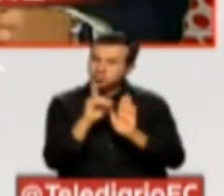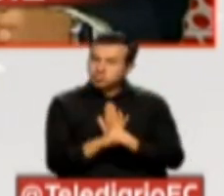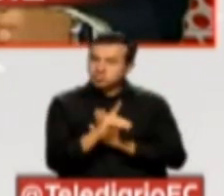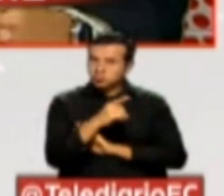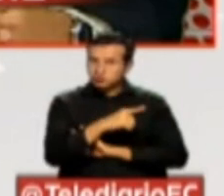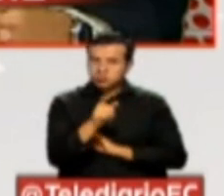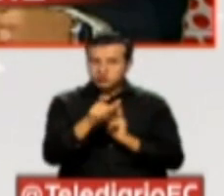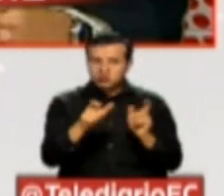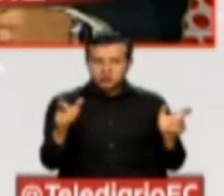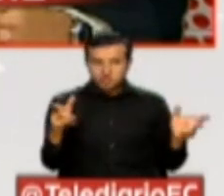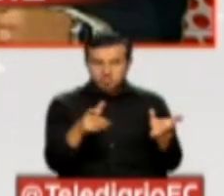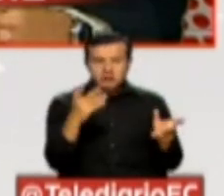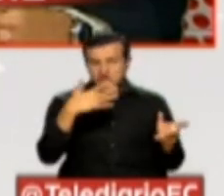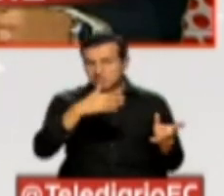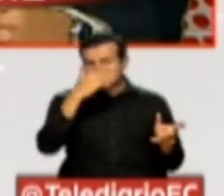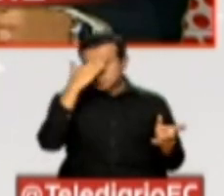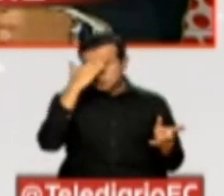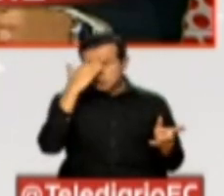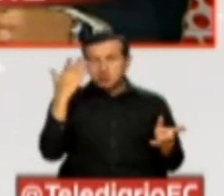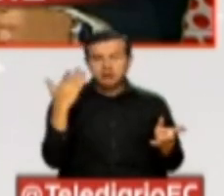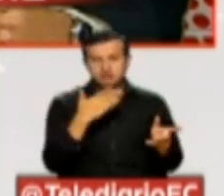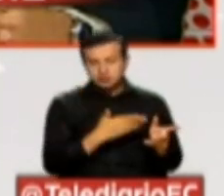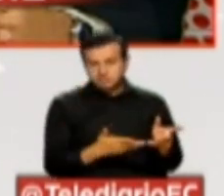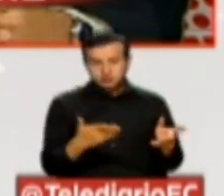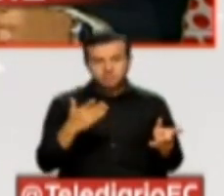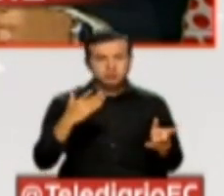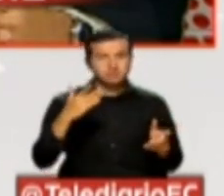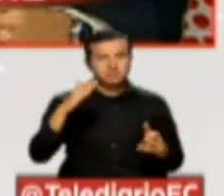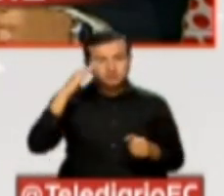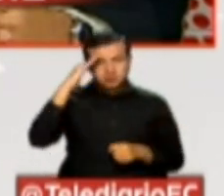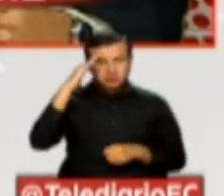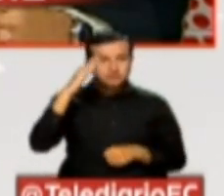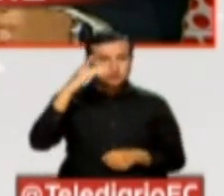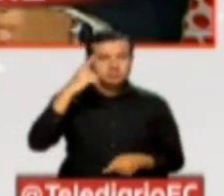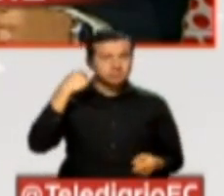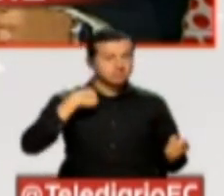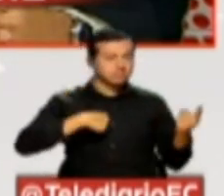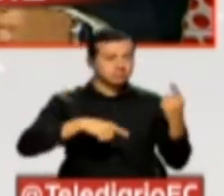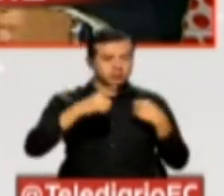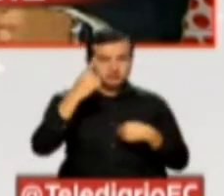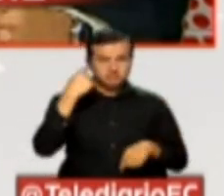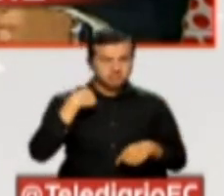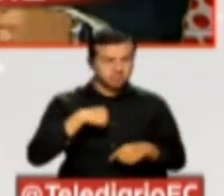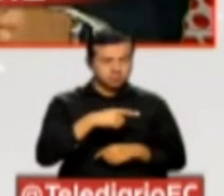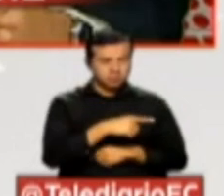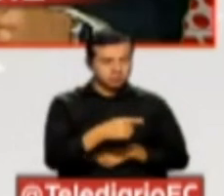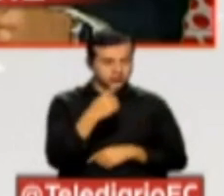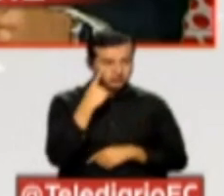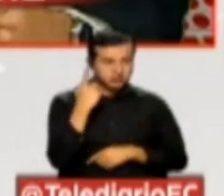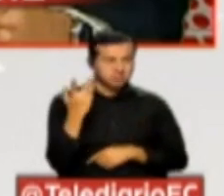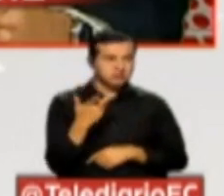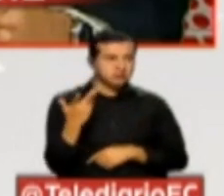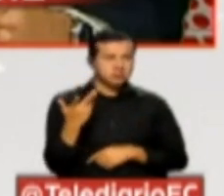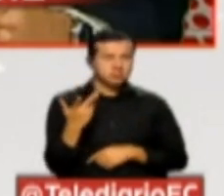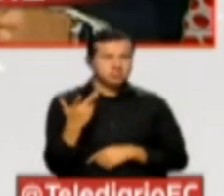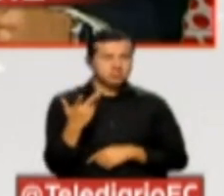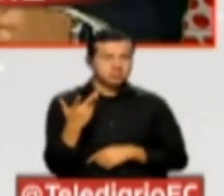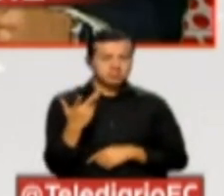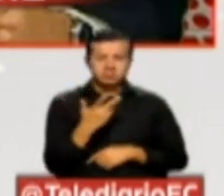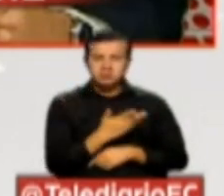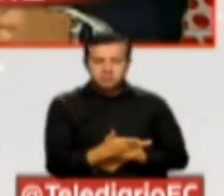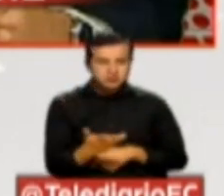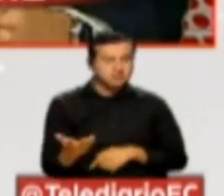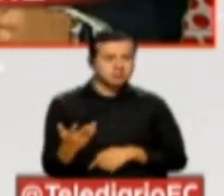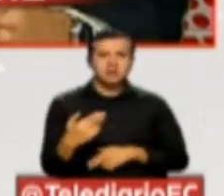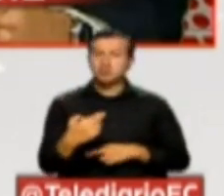la denuncia de los guardias agredidos. ¿Cómo califica usted